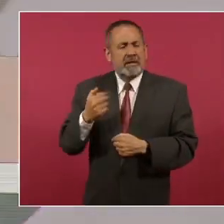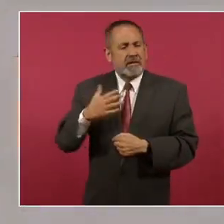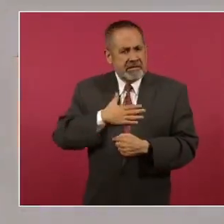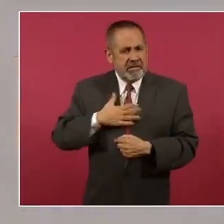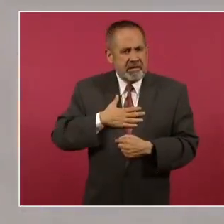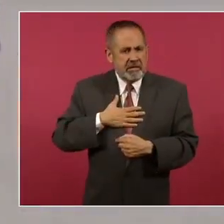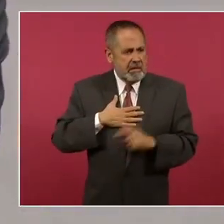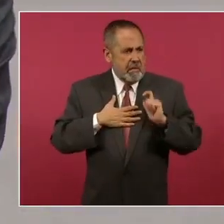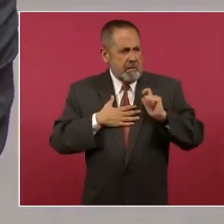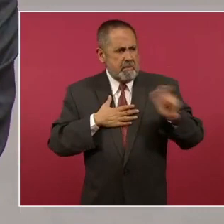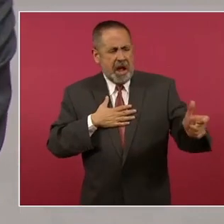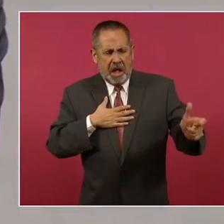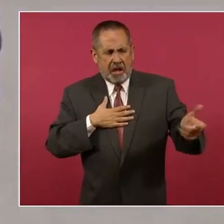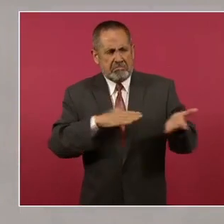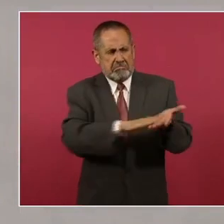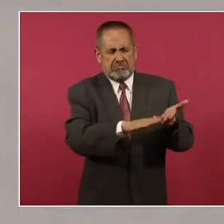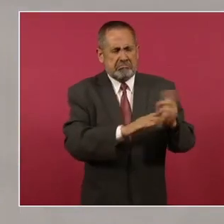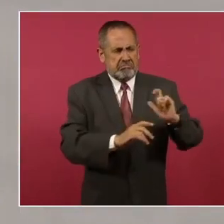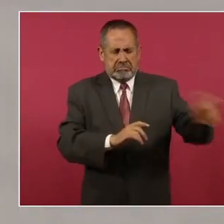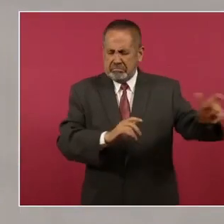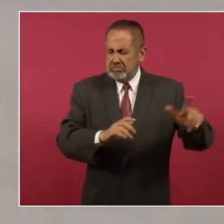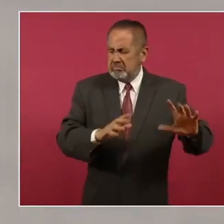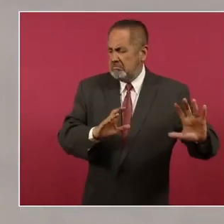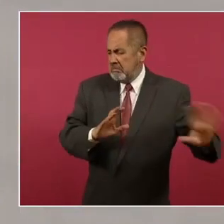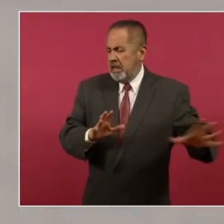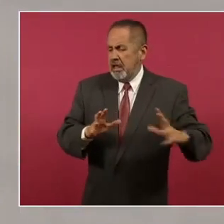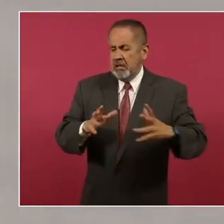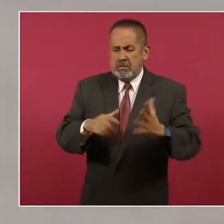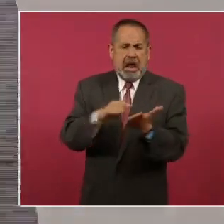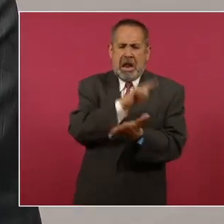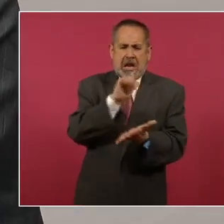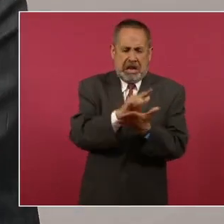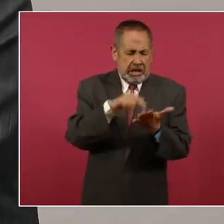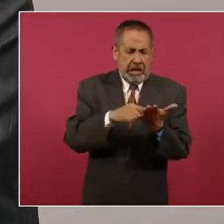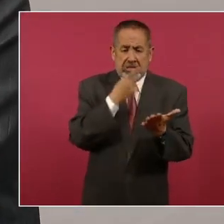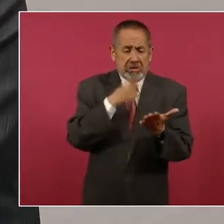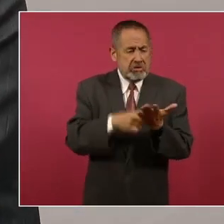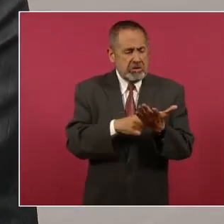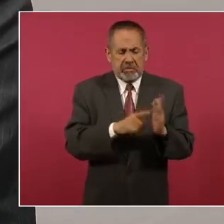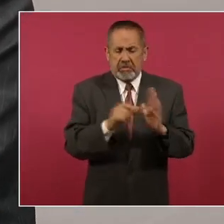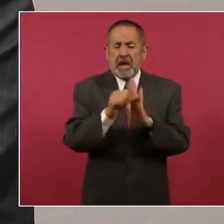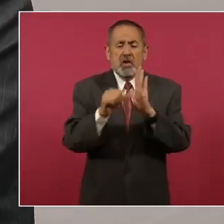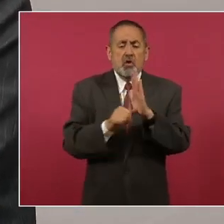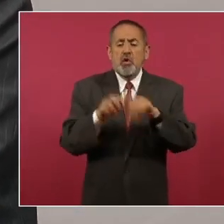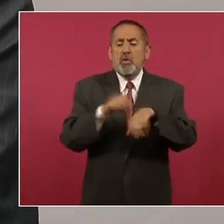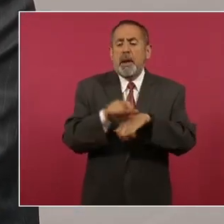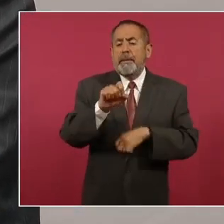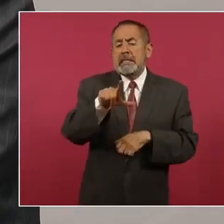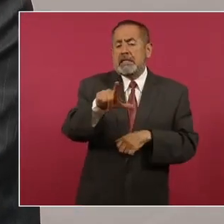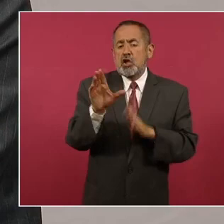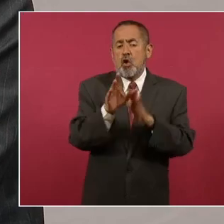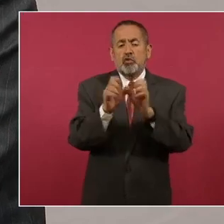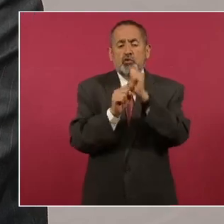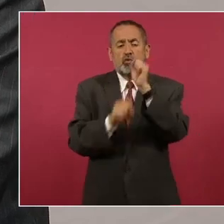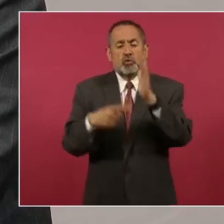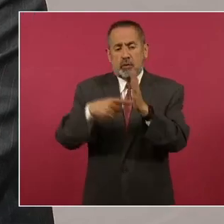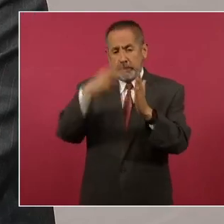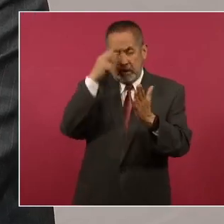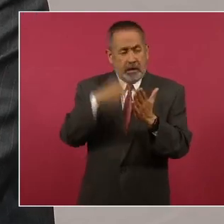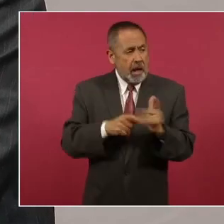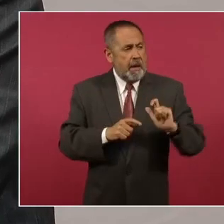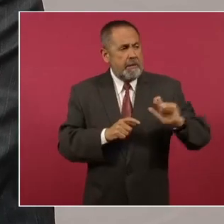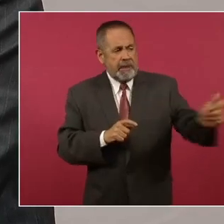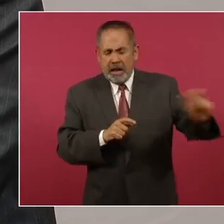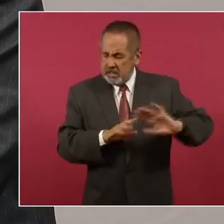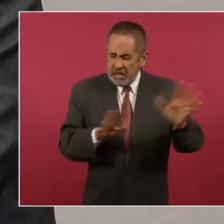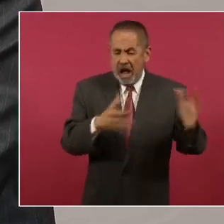se les pagaría la indemnización de conformidad con el artículo 27 de la Constitución y